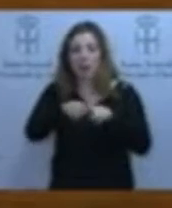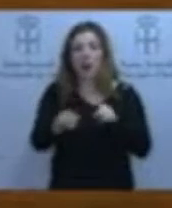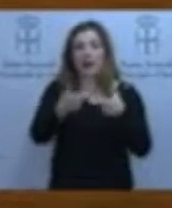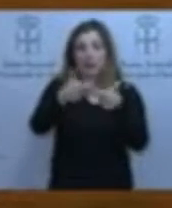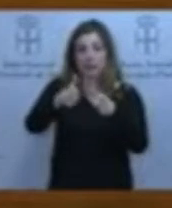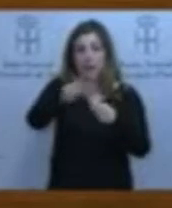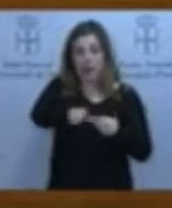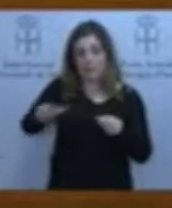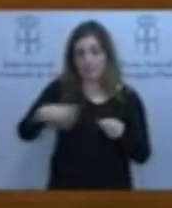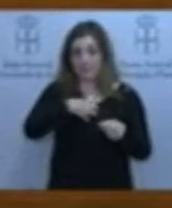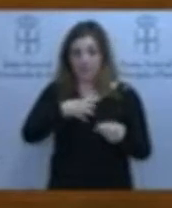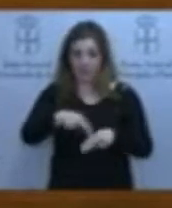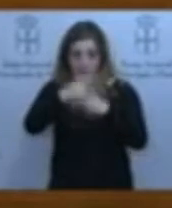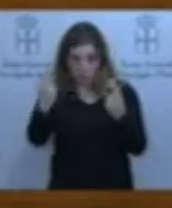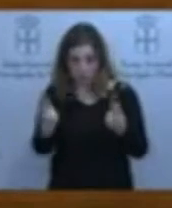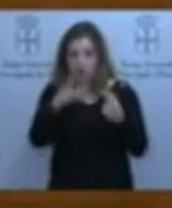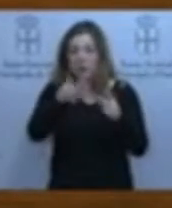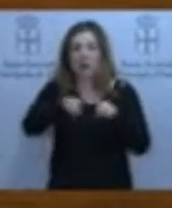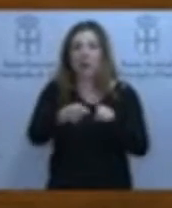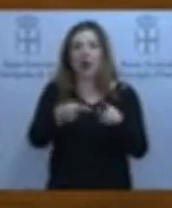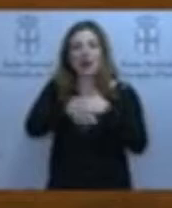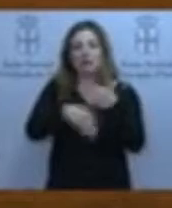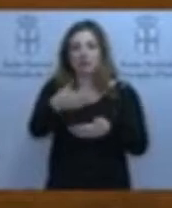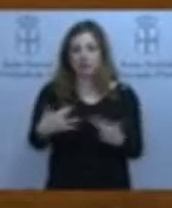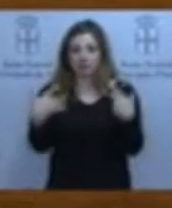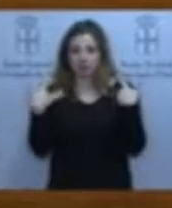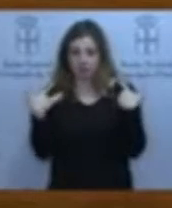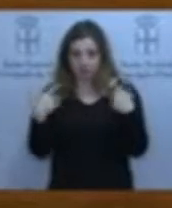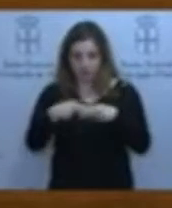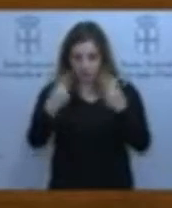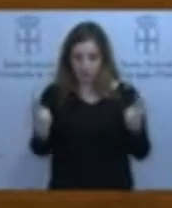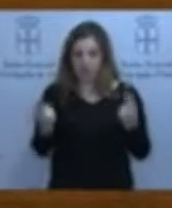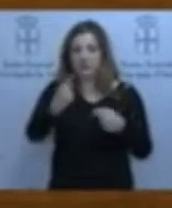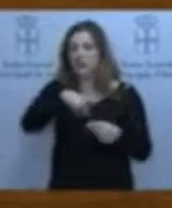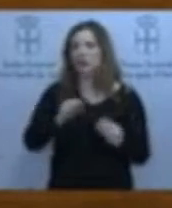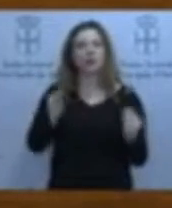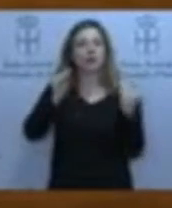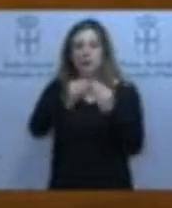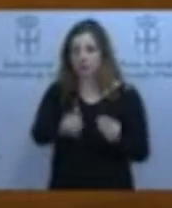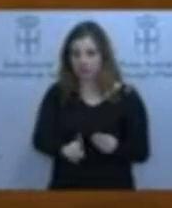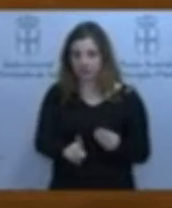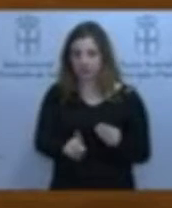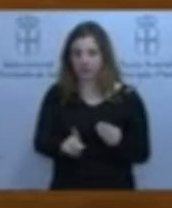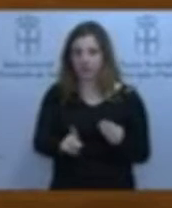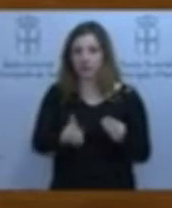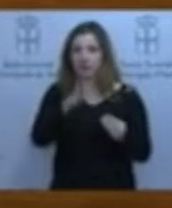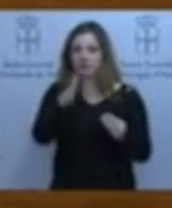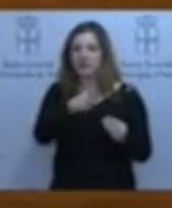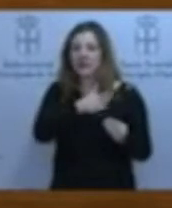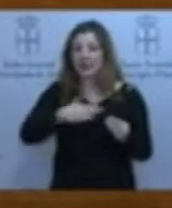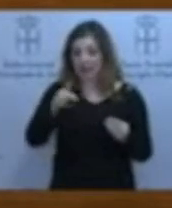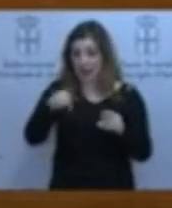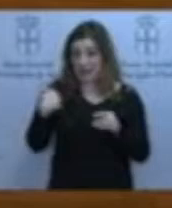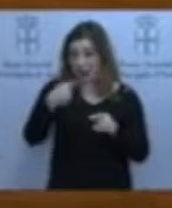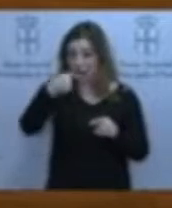se encarguen de velar por esta gestión pública. No compartimos que se quiera, como ayer se dijo aquí, que